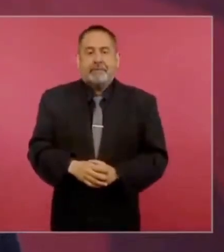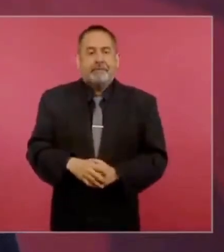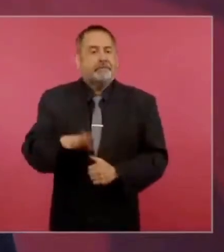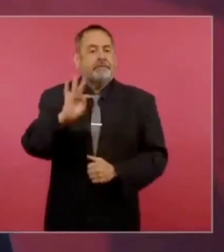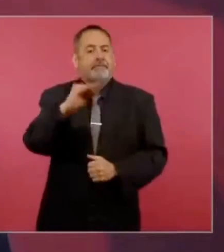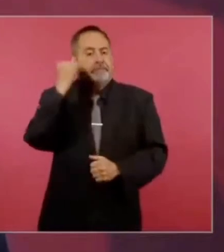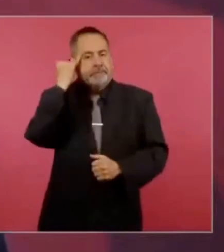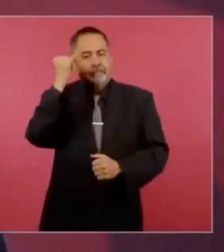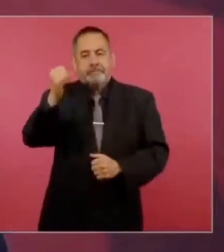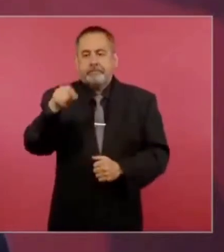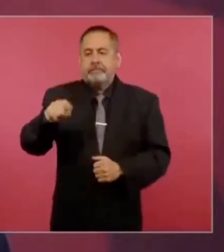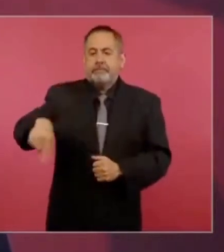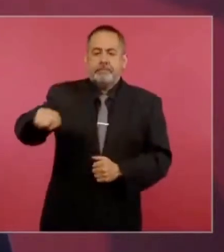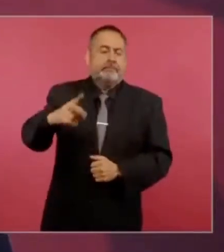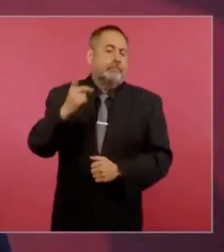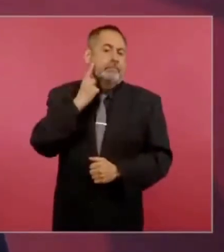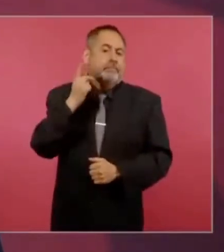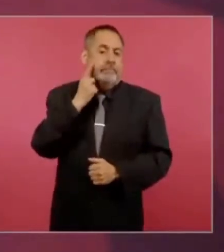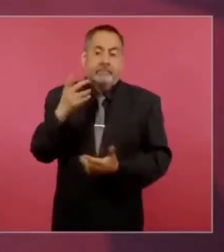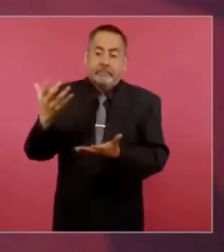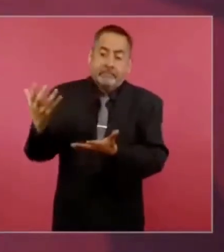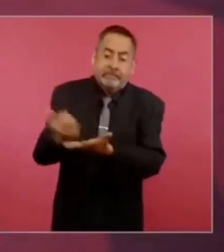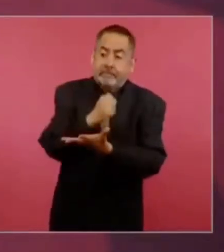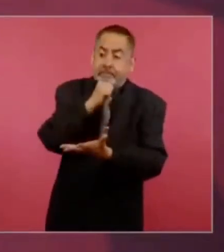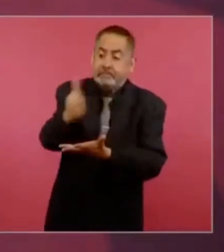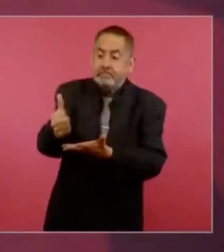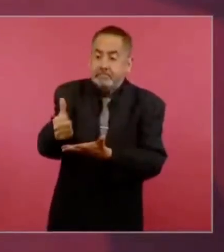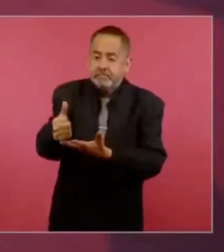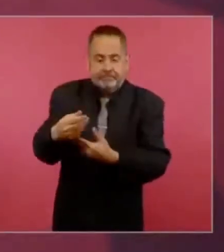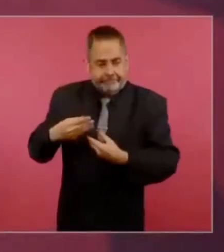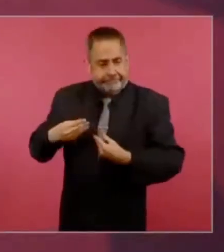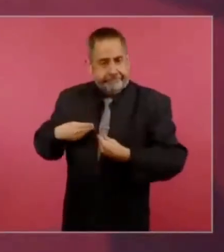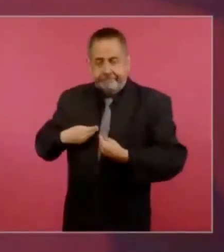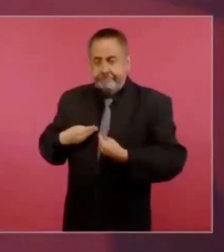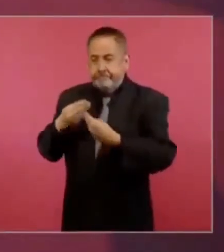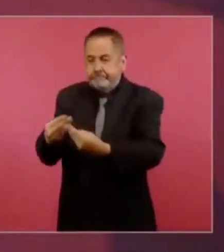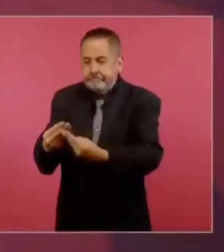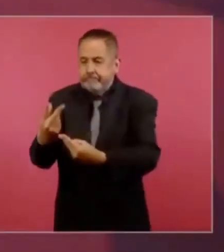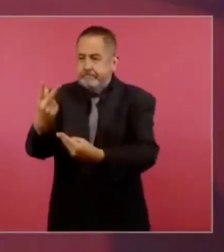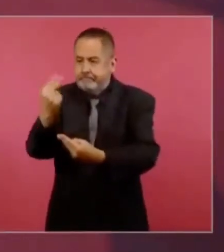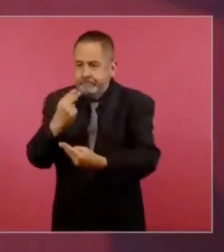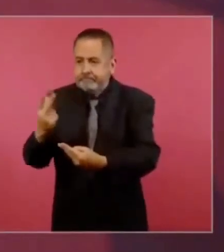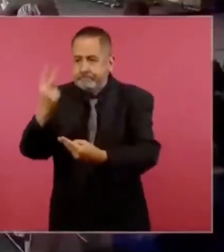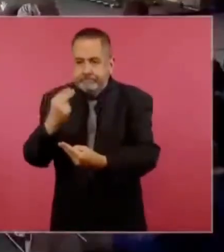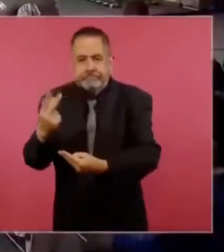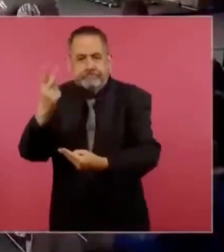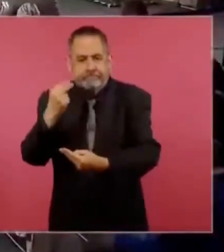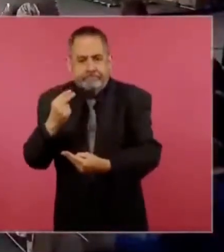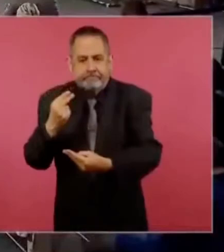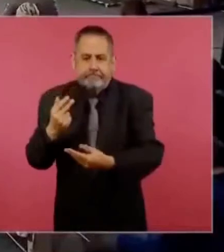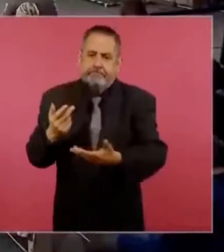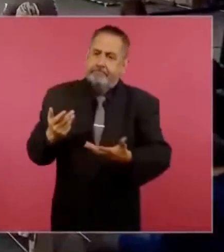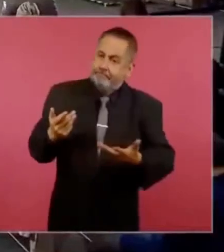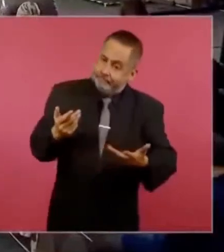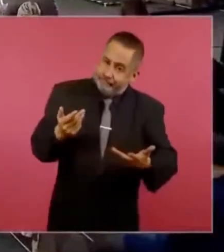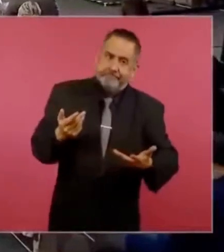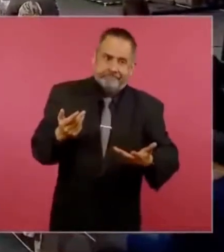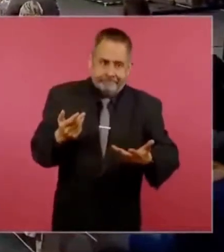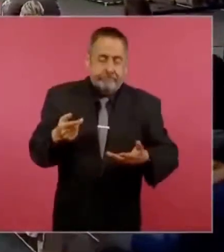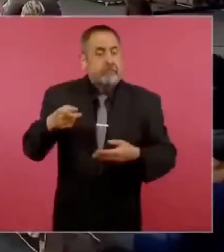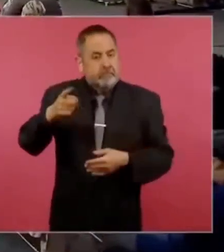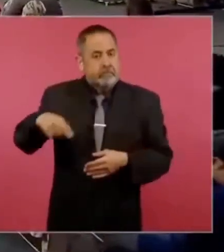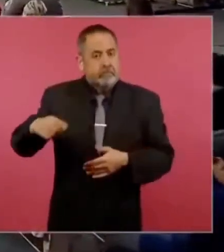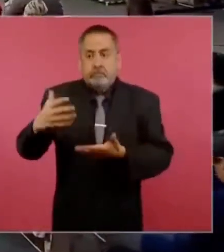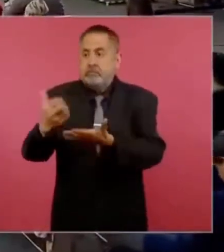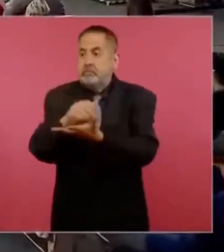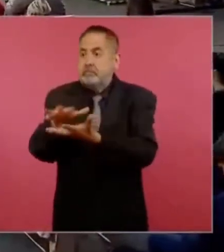si no se gana la mayoría en la Cámara de Diputados. ¿Cómo se obtiene la